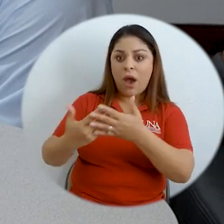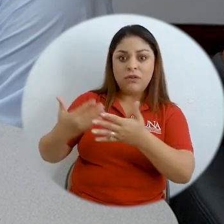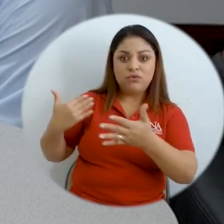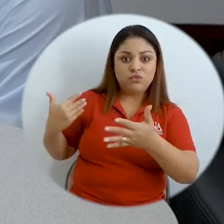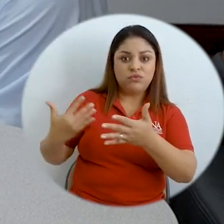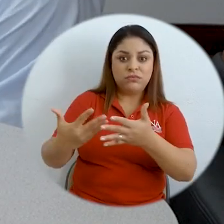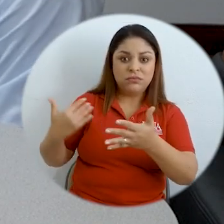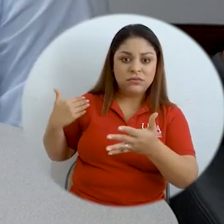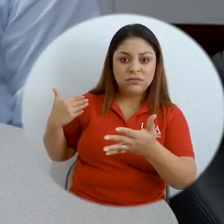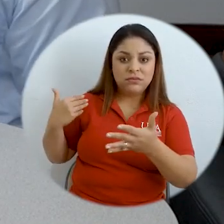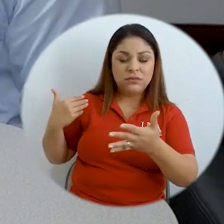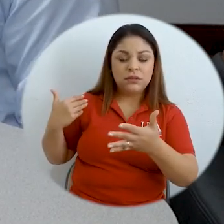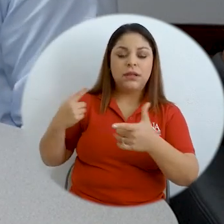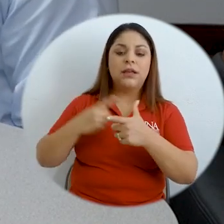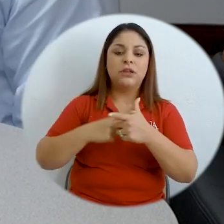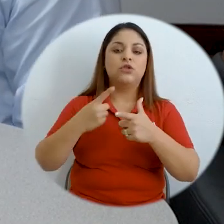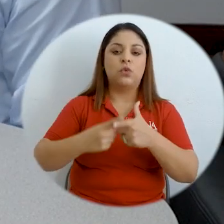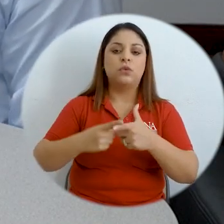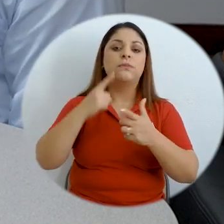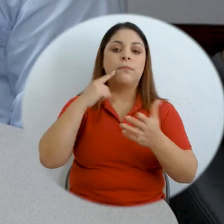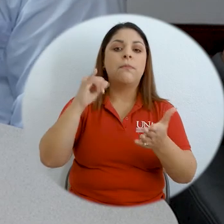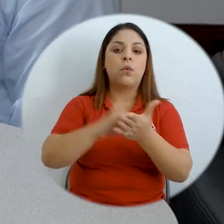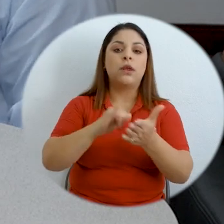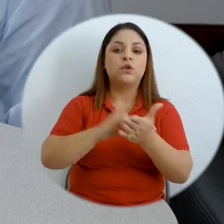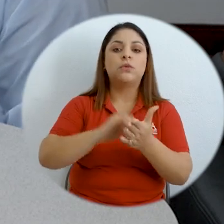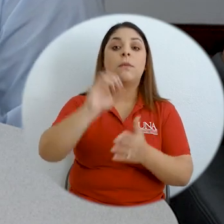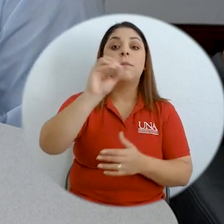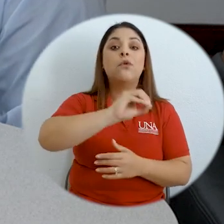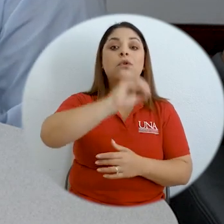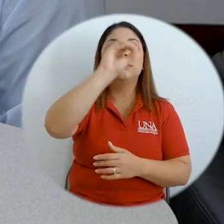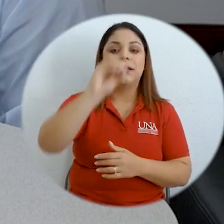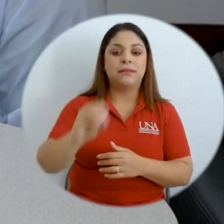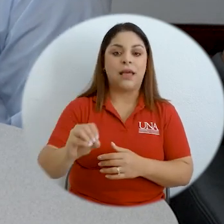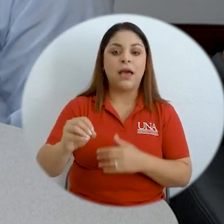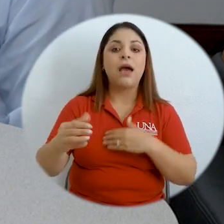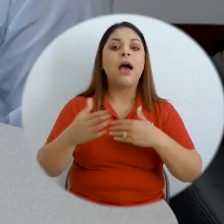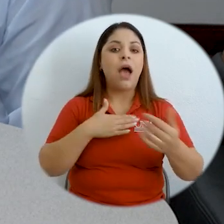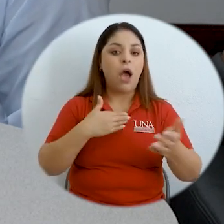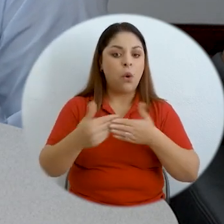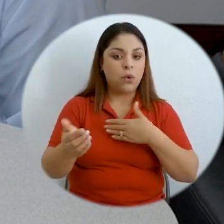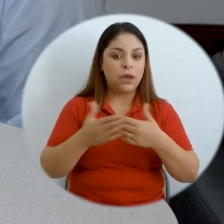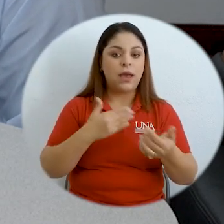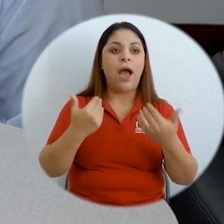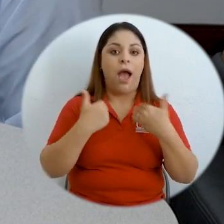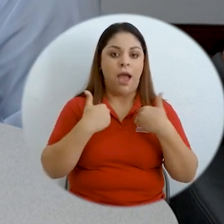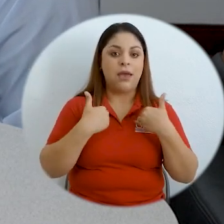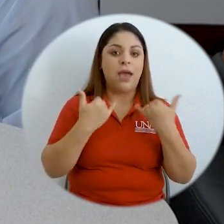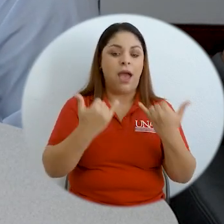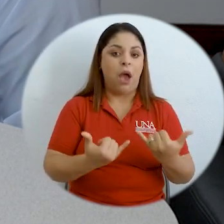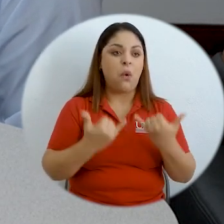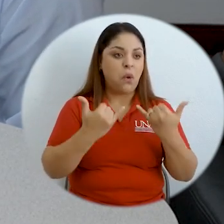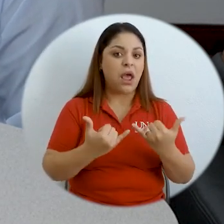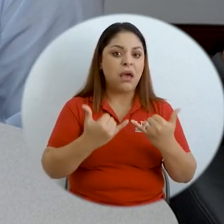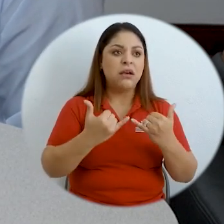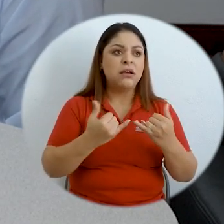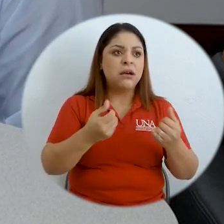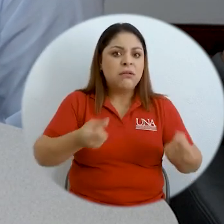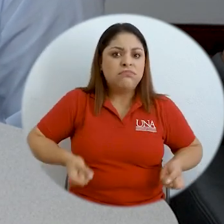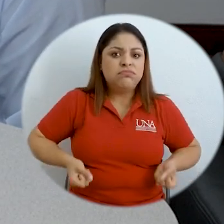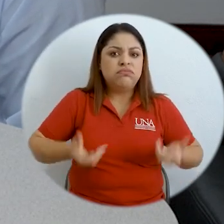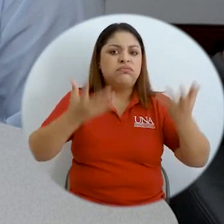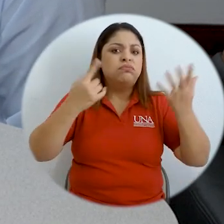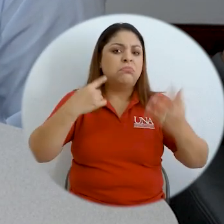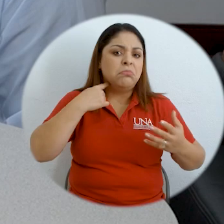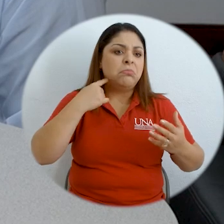5 años. Claro. Por lo tanto, porcentualmente, aunque tengamos ahora una inflación negativa,